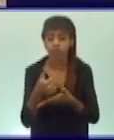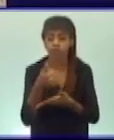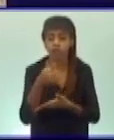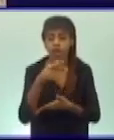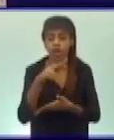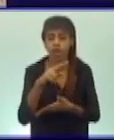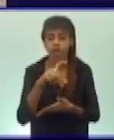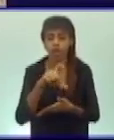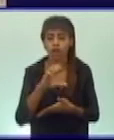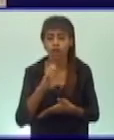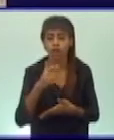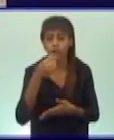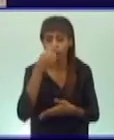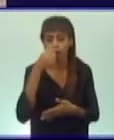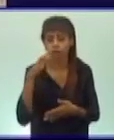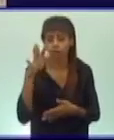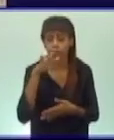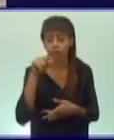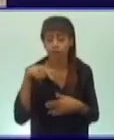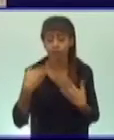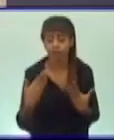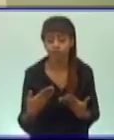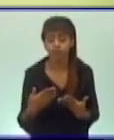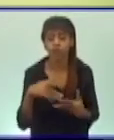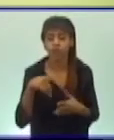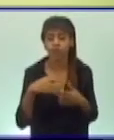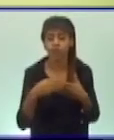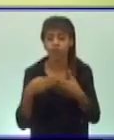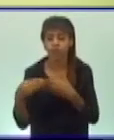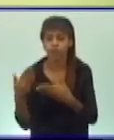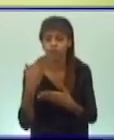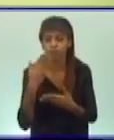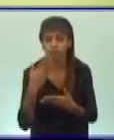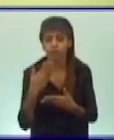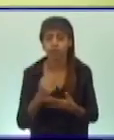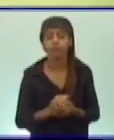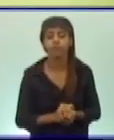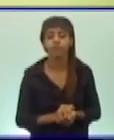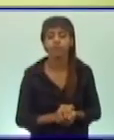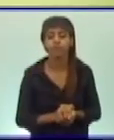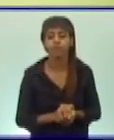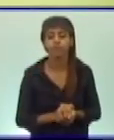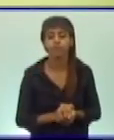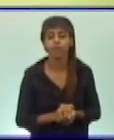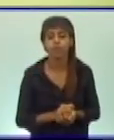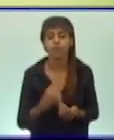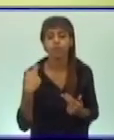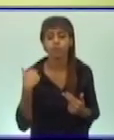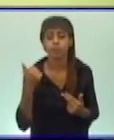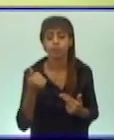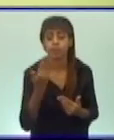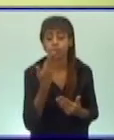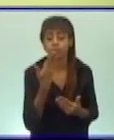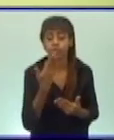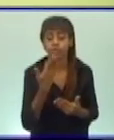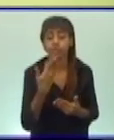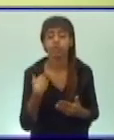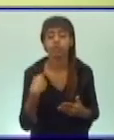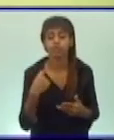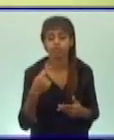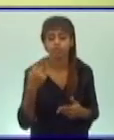Y frente a esta brigada estuvo dirigiendo el que era entonces el ministro de Salud Pública,